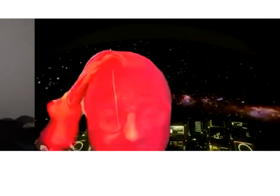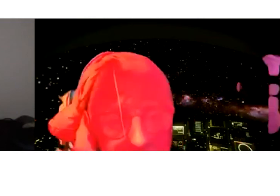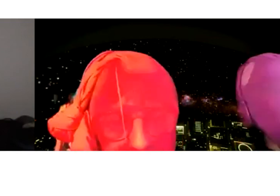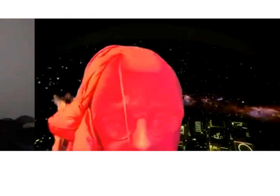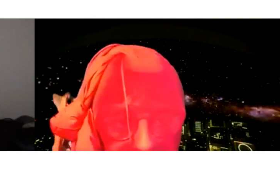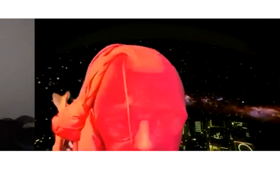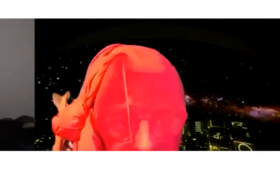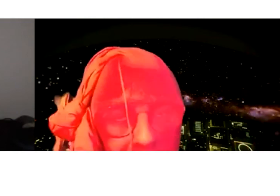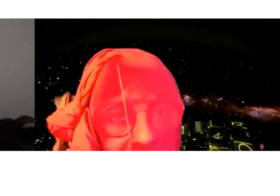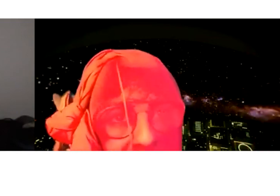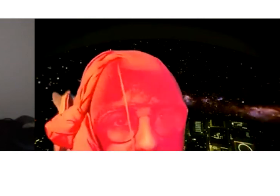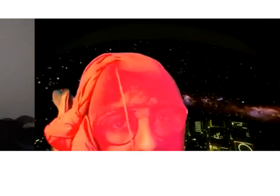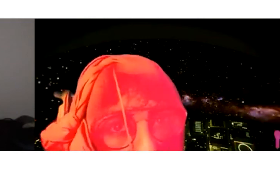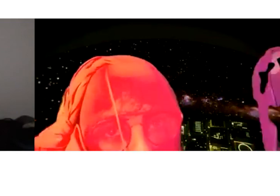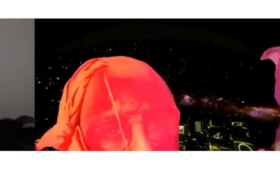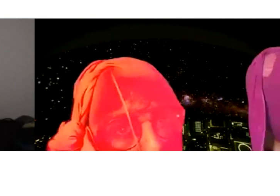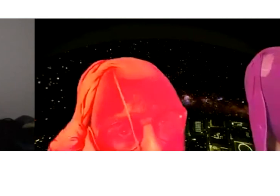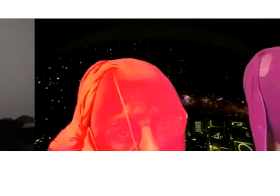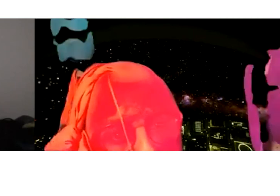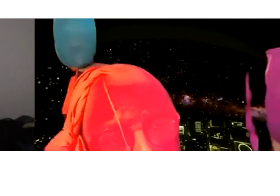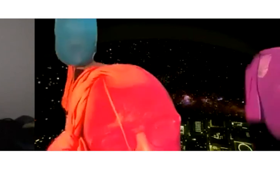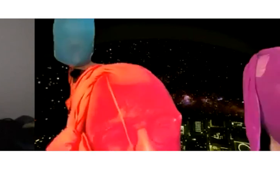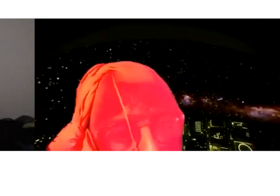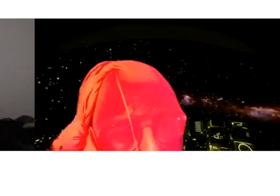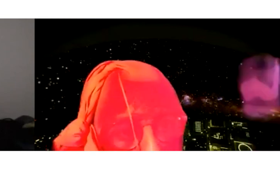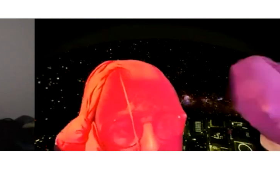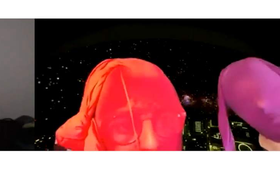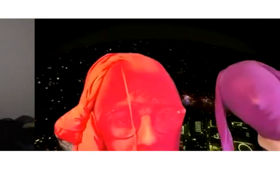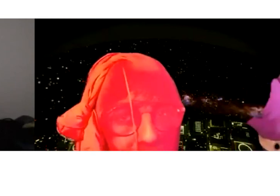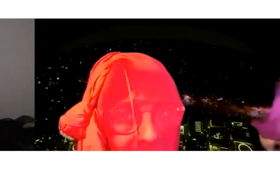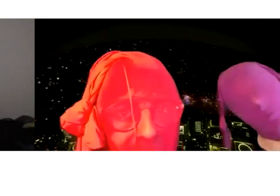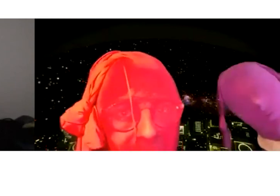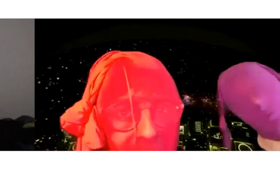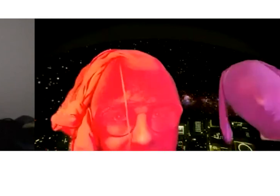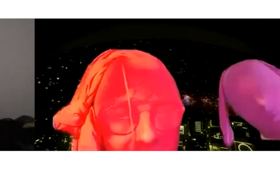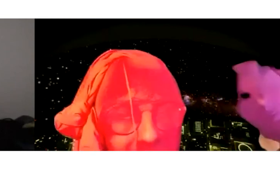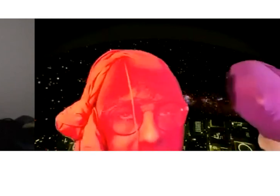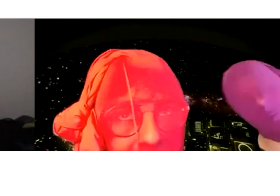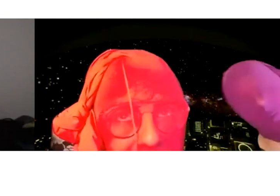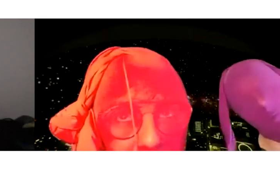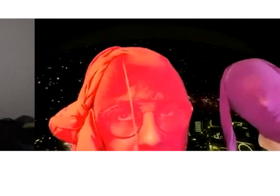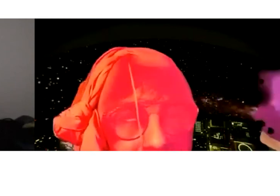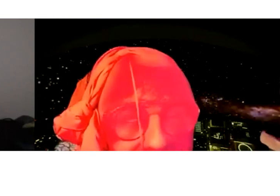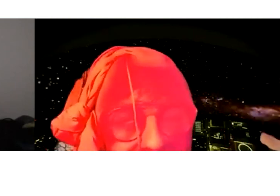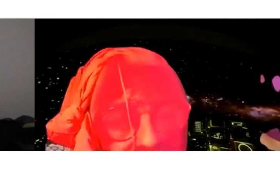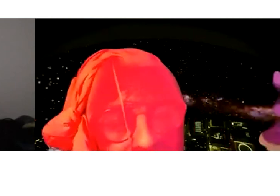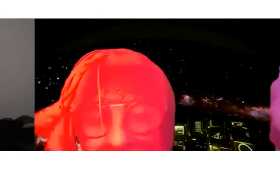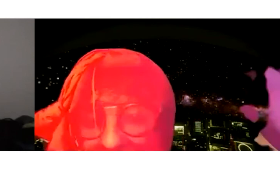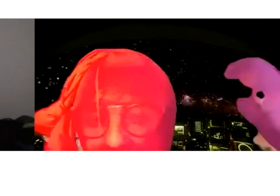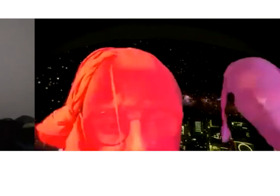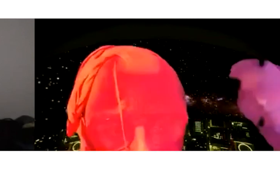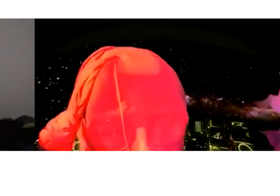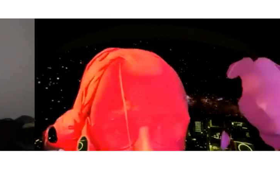transformadores en la corrida justo es el acompañamiento para que, como siendo